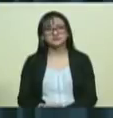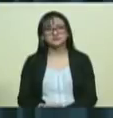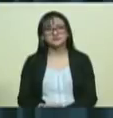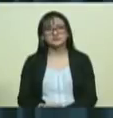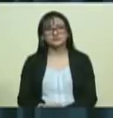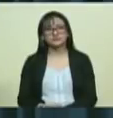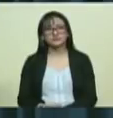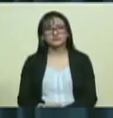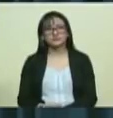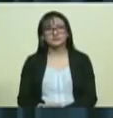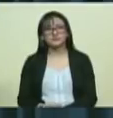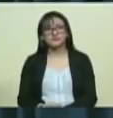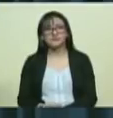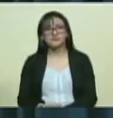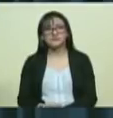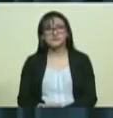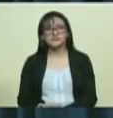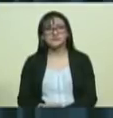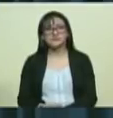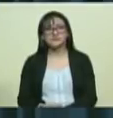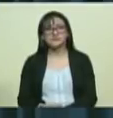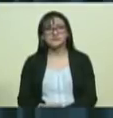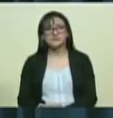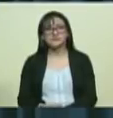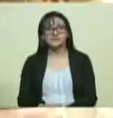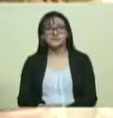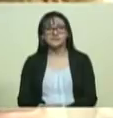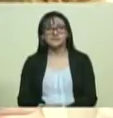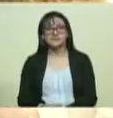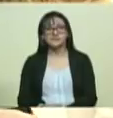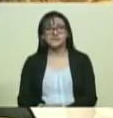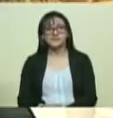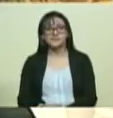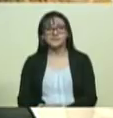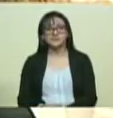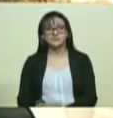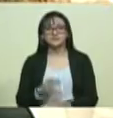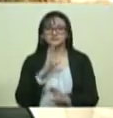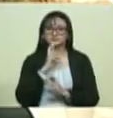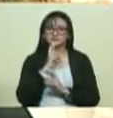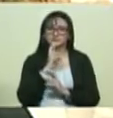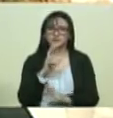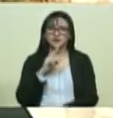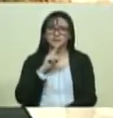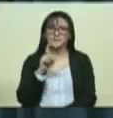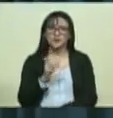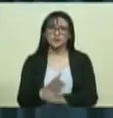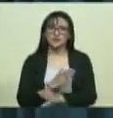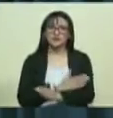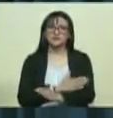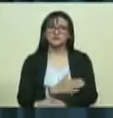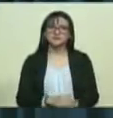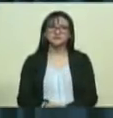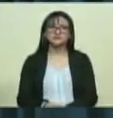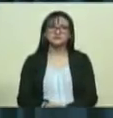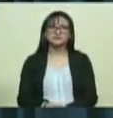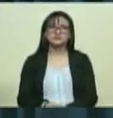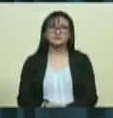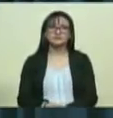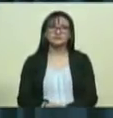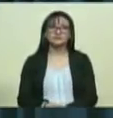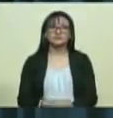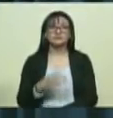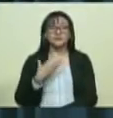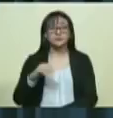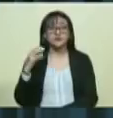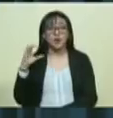que la introducción a la respuesta a su pregunta la hice en la pregunta anterior cada vez que señor santos que